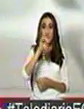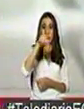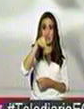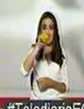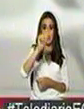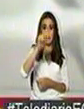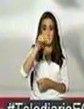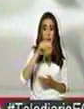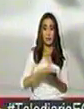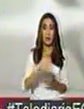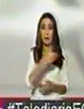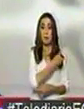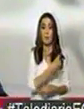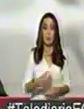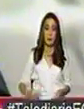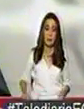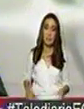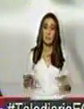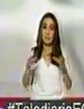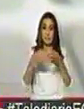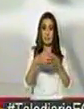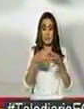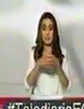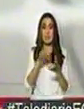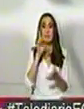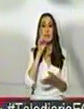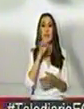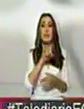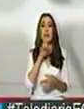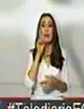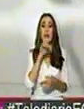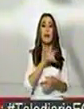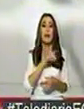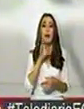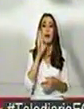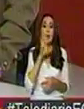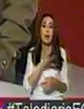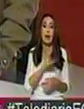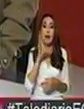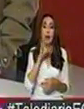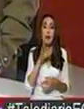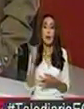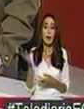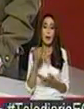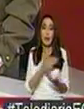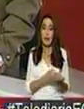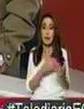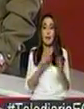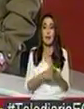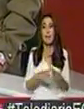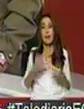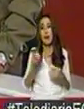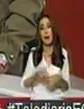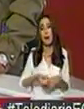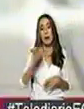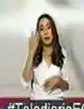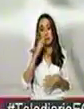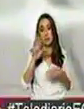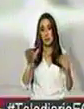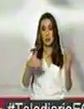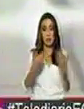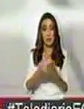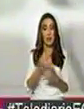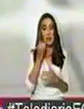Afros residentes en la provincia de Pichincha. Con el señor Tipán conversaremos en los próximos minutos sobre la concreción